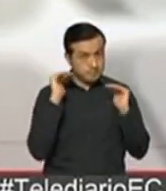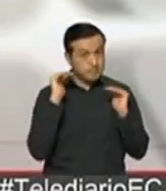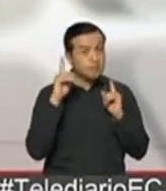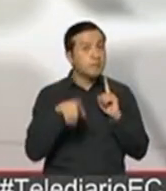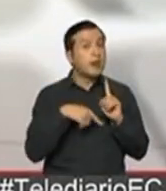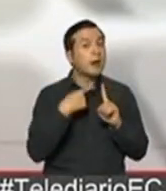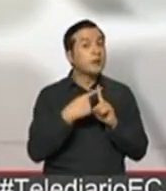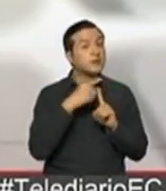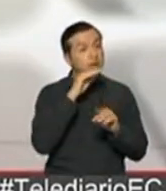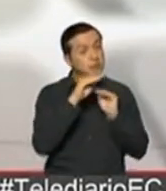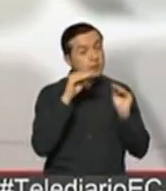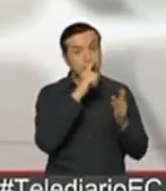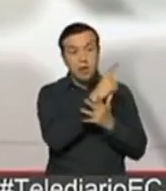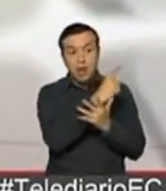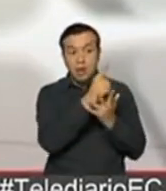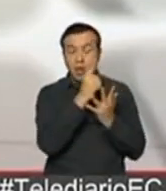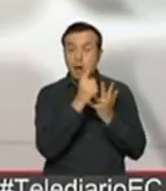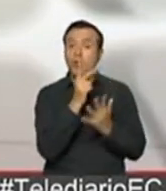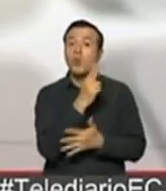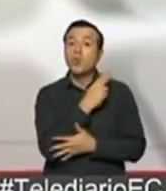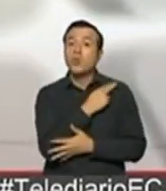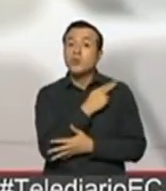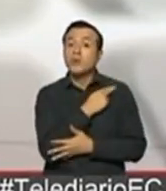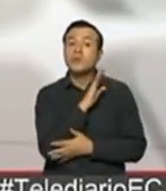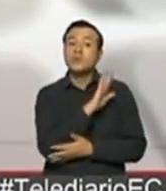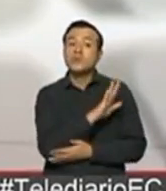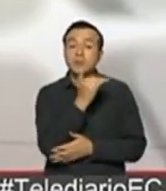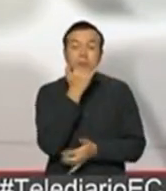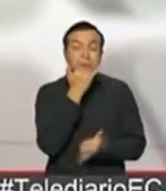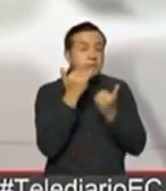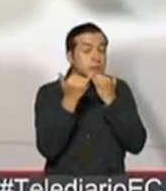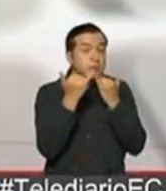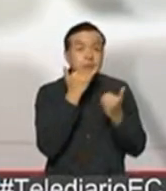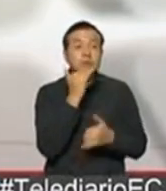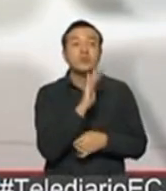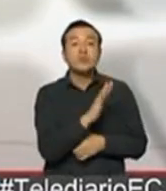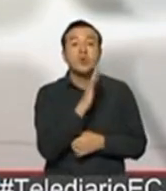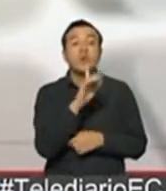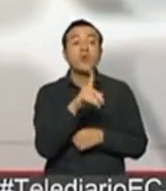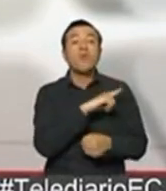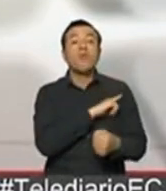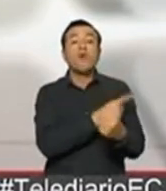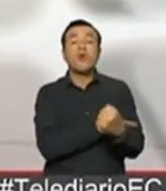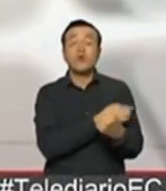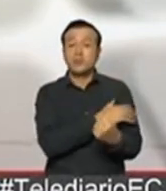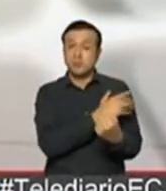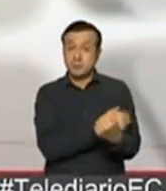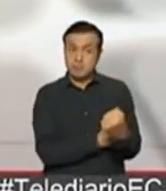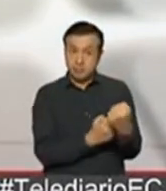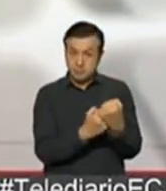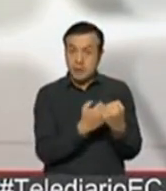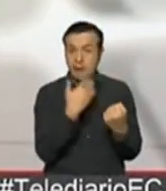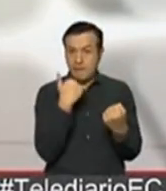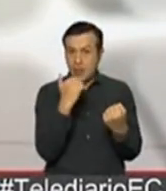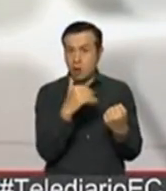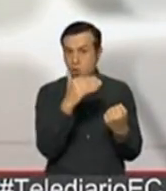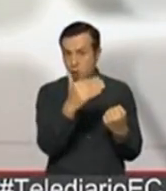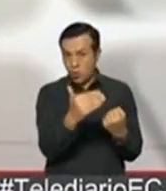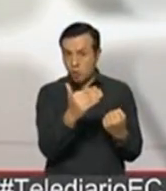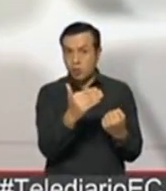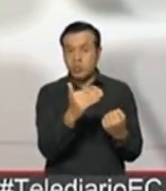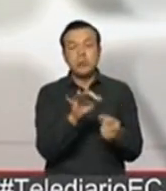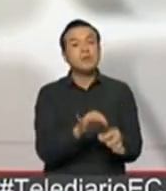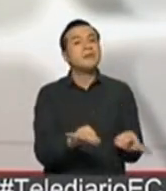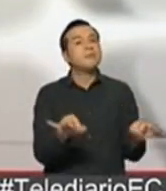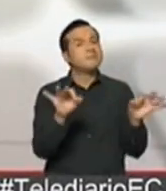indicarle a cada universidad en donde están sus falencias y en dónde están sus fortalezas para que pueda mejorar el sentido